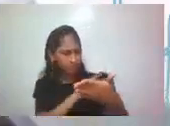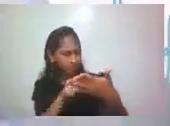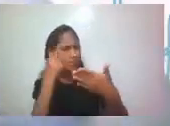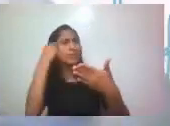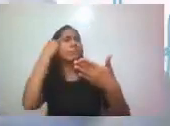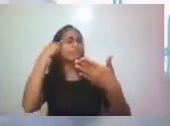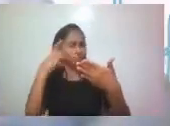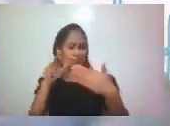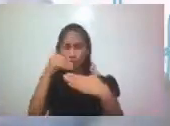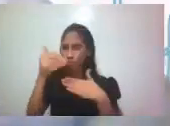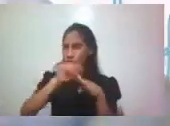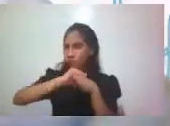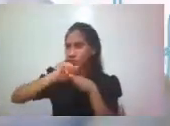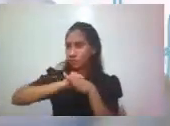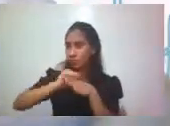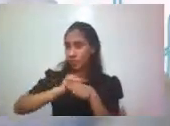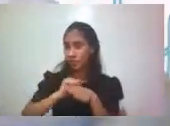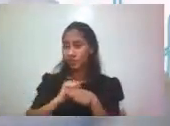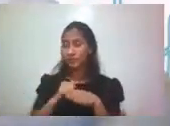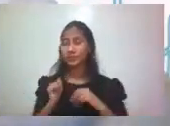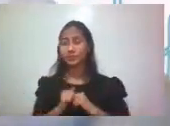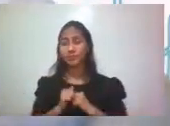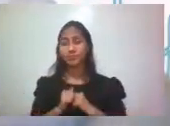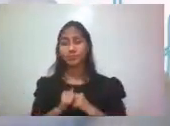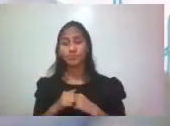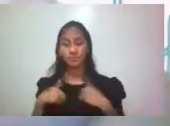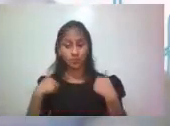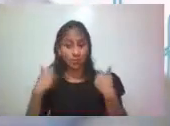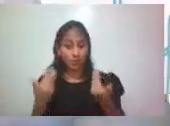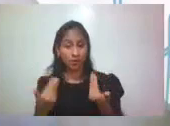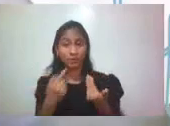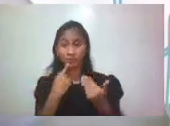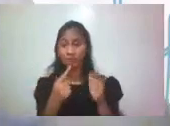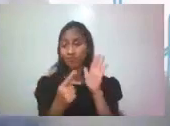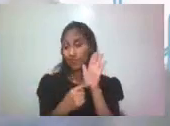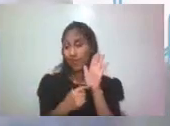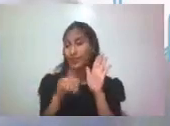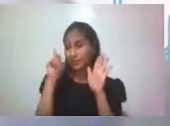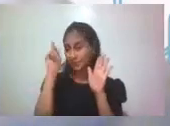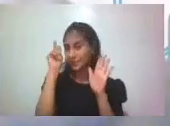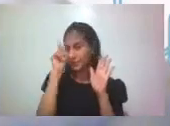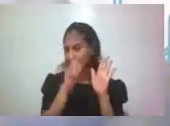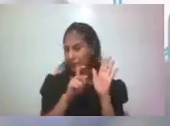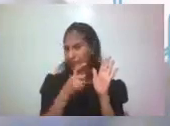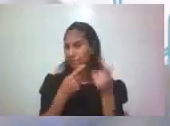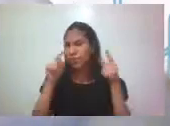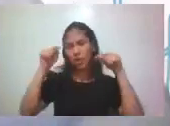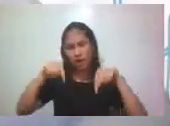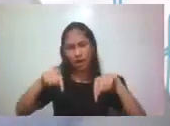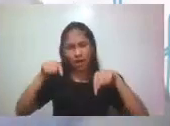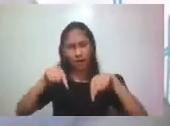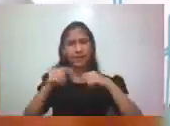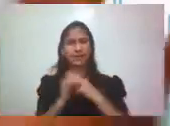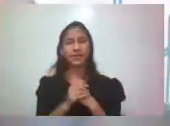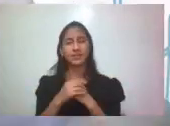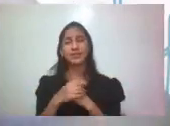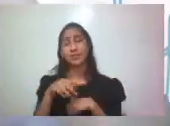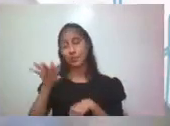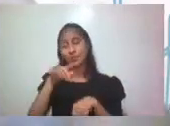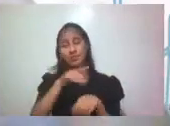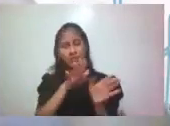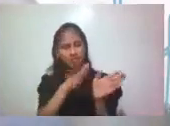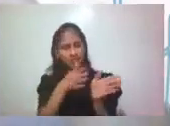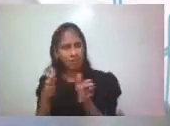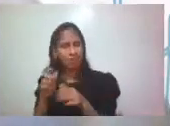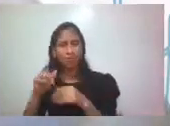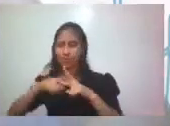eso podríamos considerarlo como una dificultad, sobre todo en esta en estas épocas, en esta coyuntura